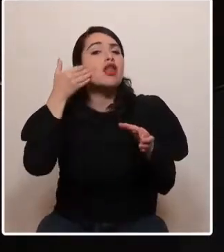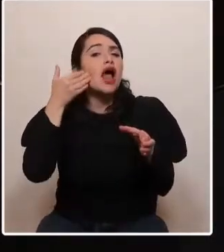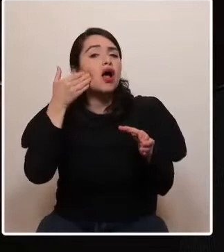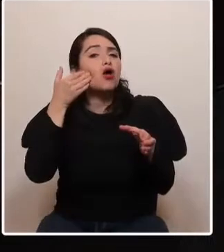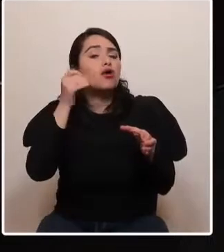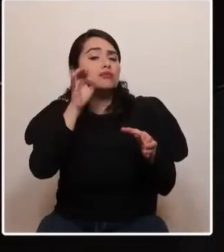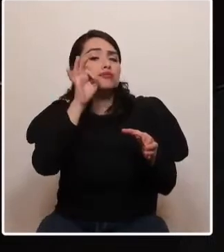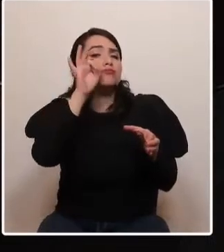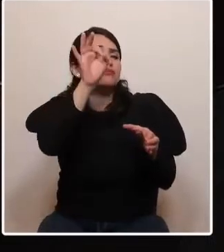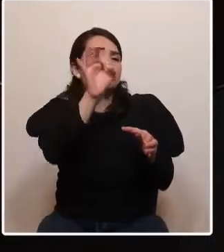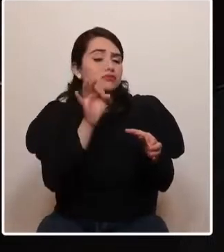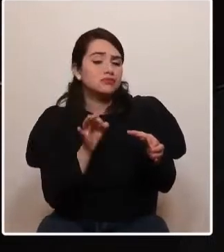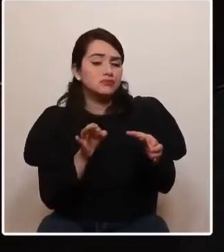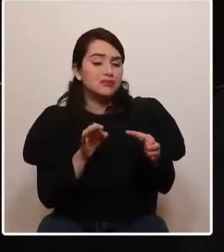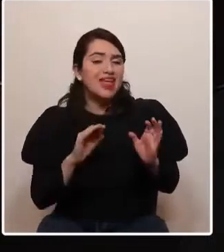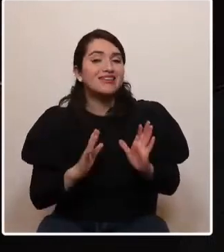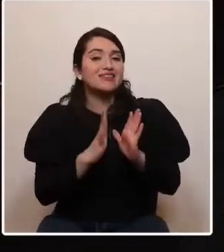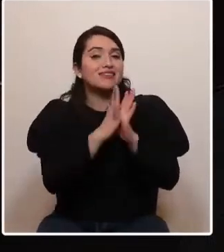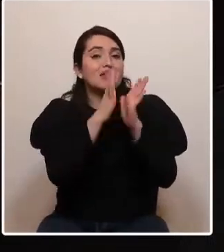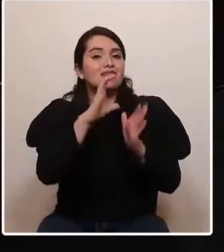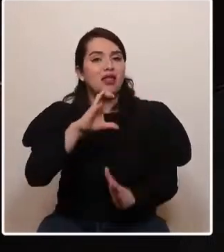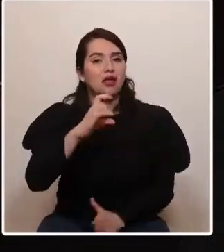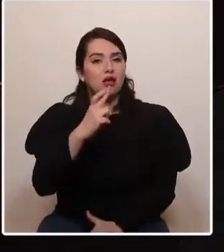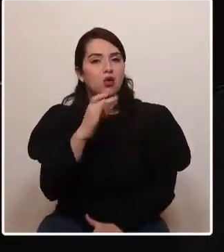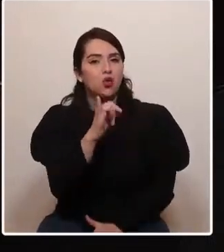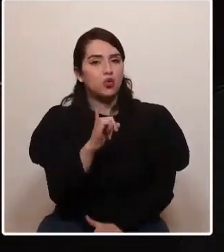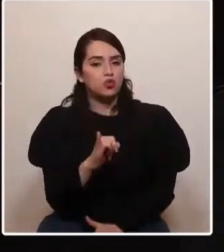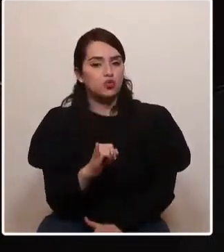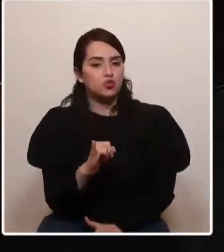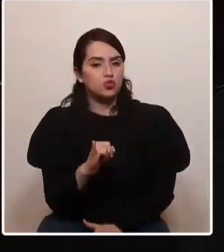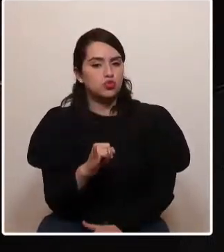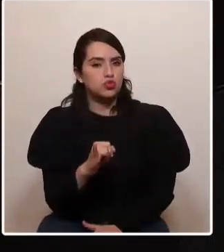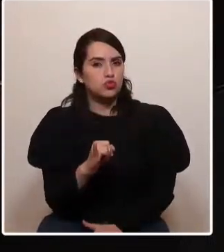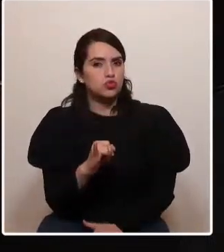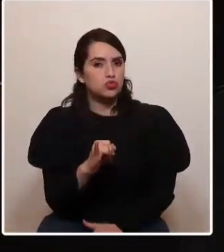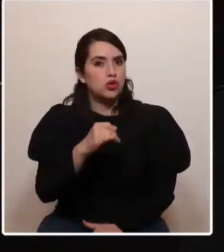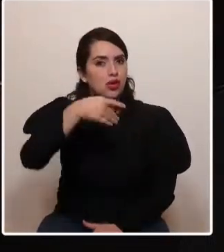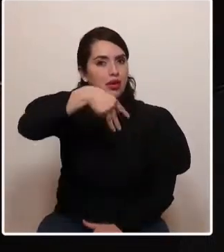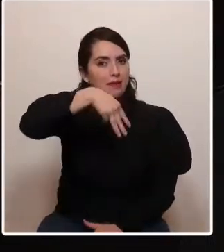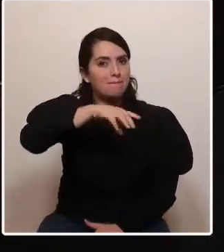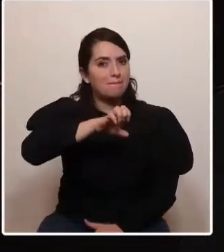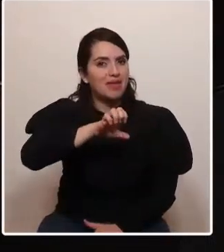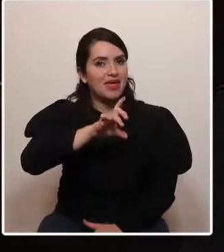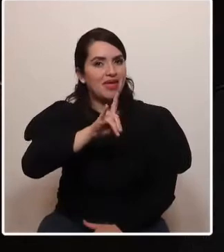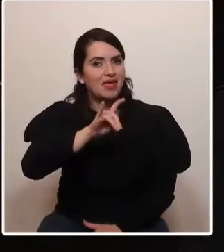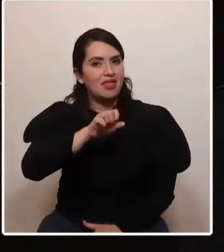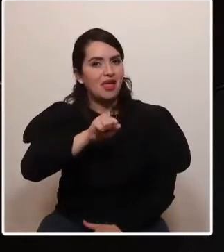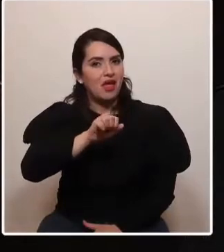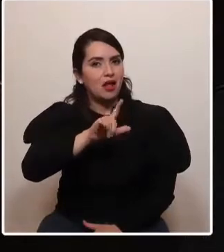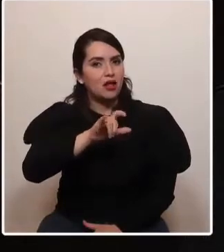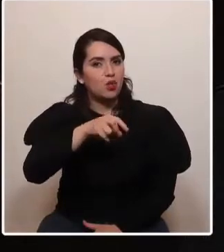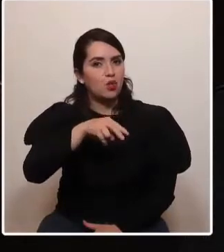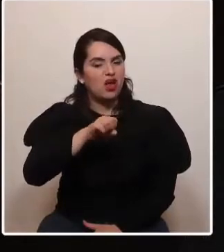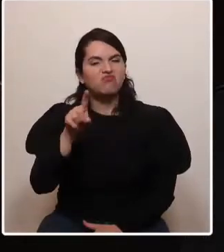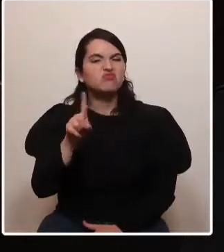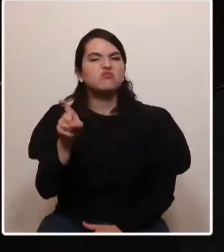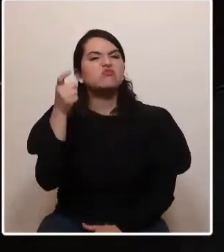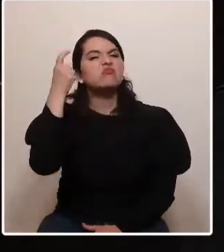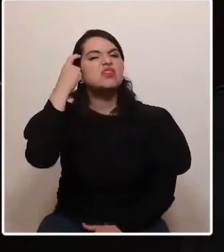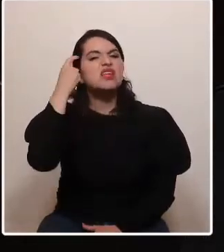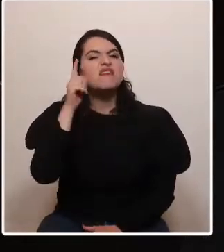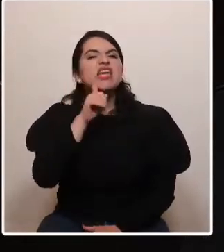de Beni, de Santa Cruz, de la Media Luna, sino pensaba en